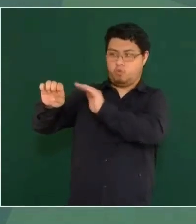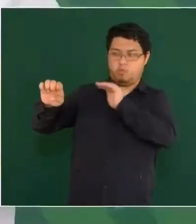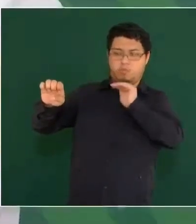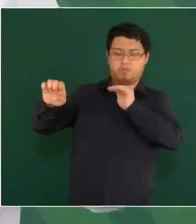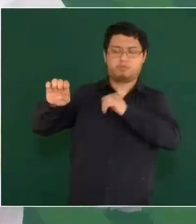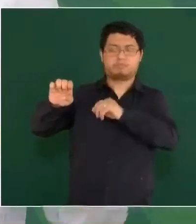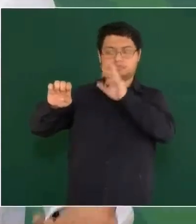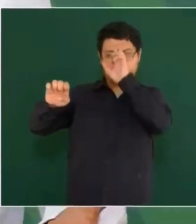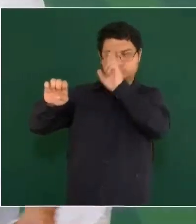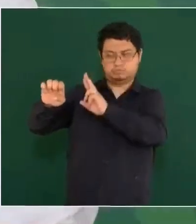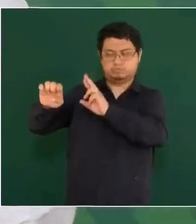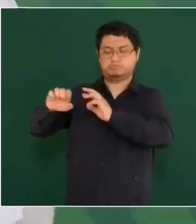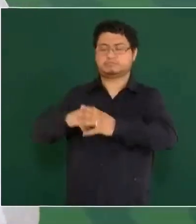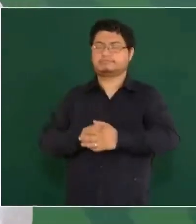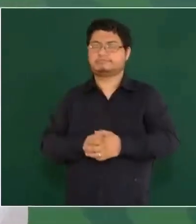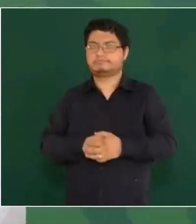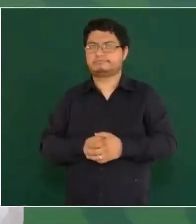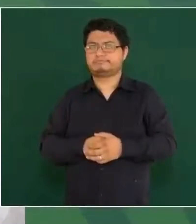leen